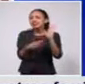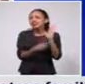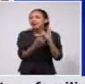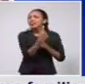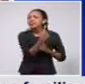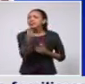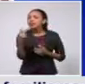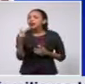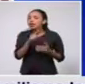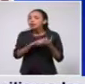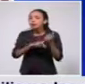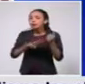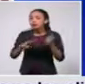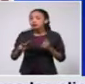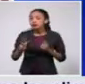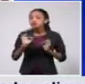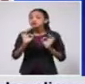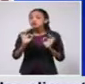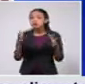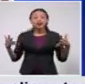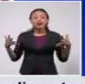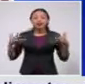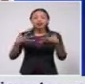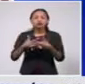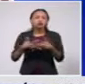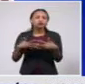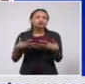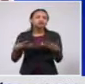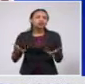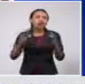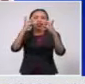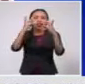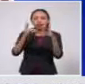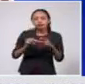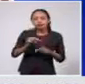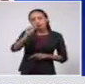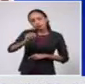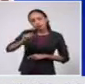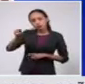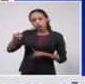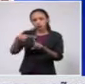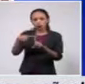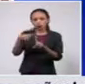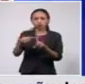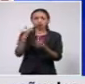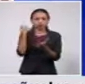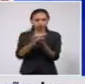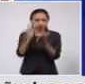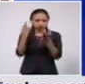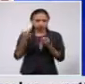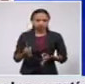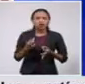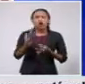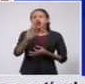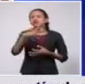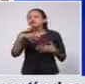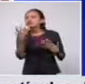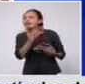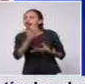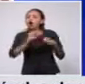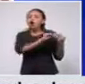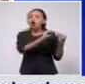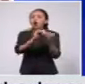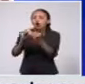y va en correspondencia con el número de casos que se confirman, los contactos, los